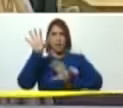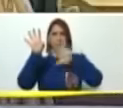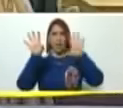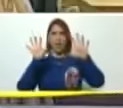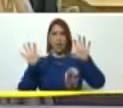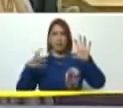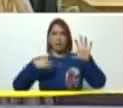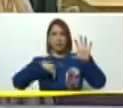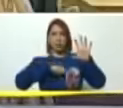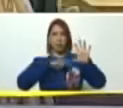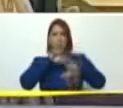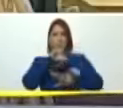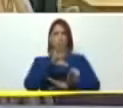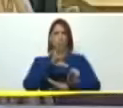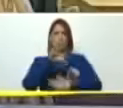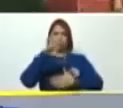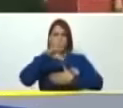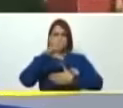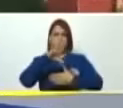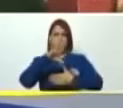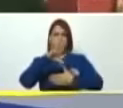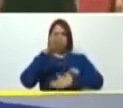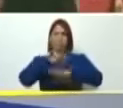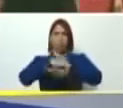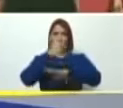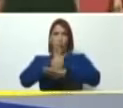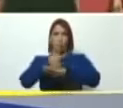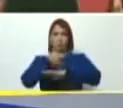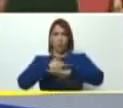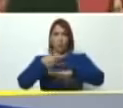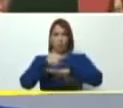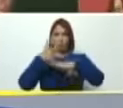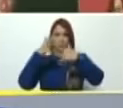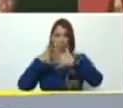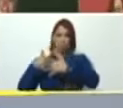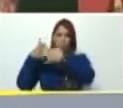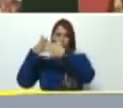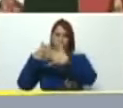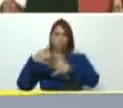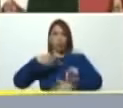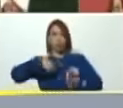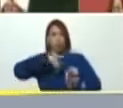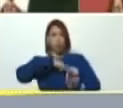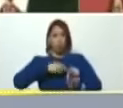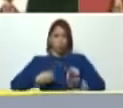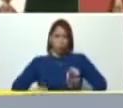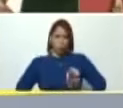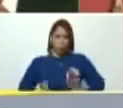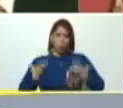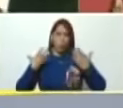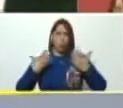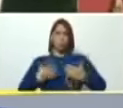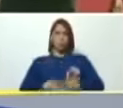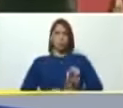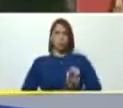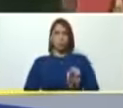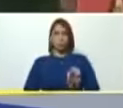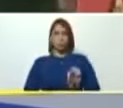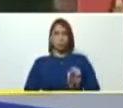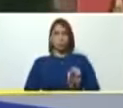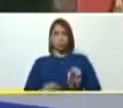nuestra región por parte del gobierno de los Estados Unidos. Nosotros hemos expresado